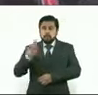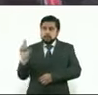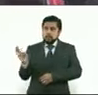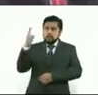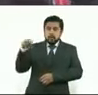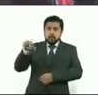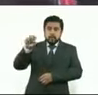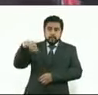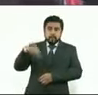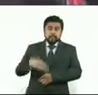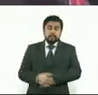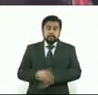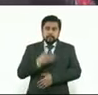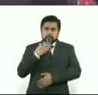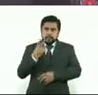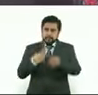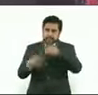Bienvenido.